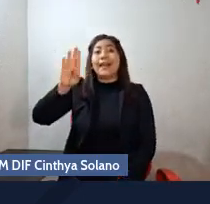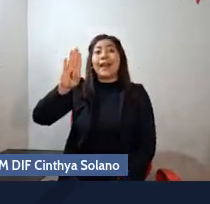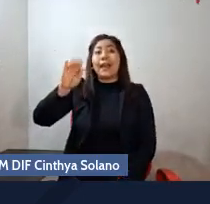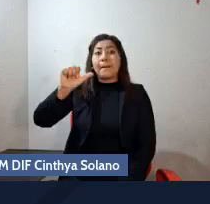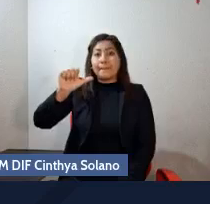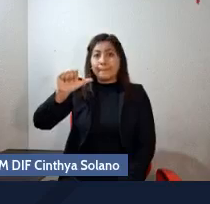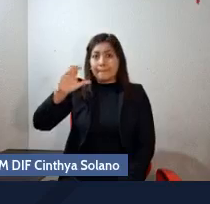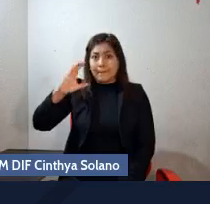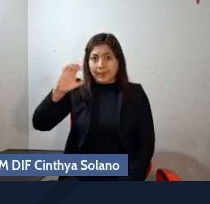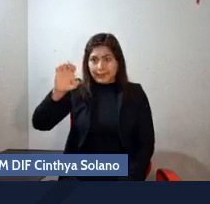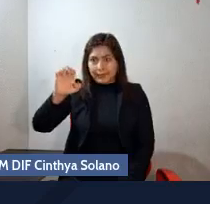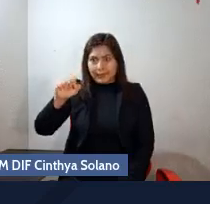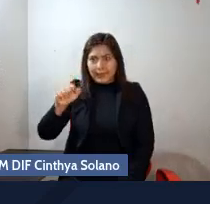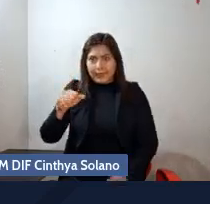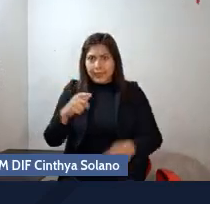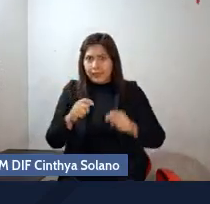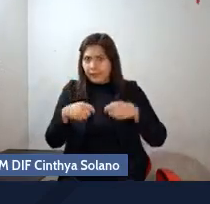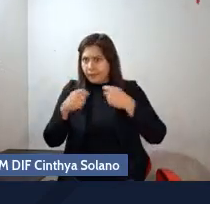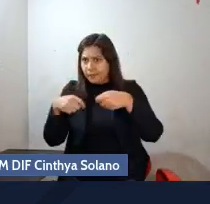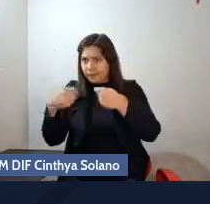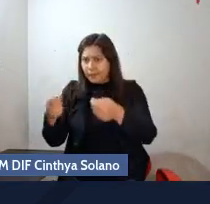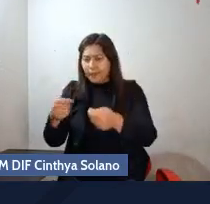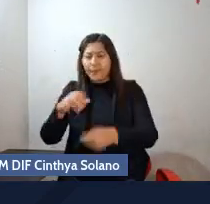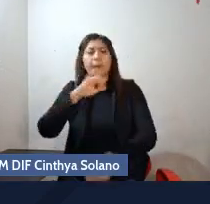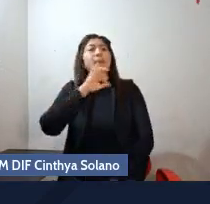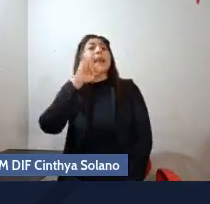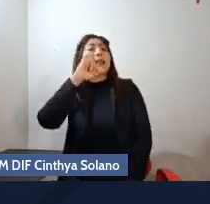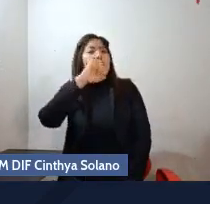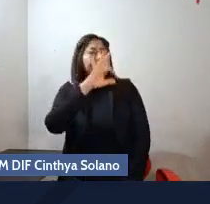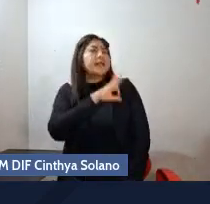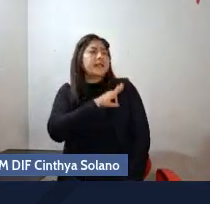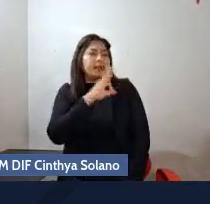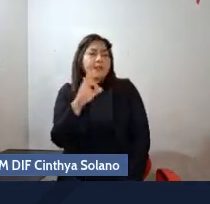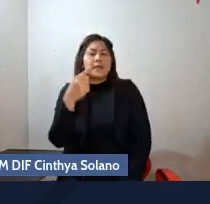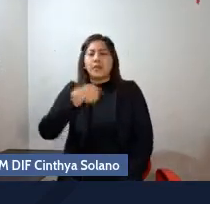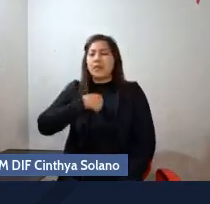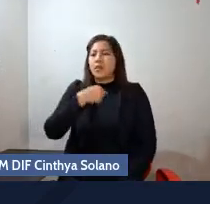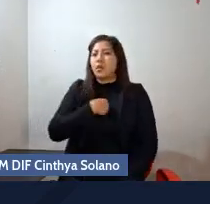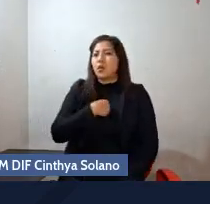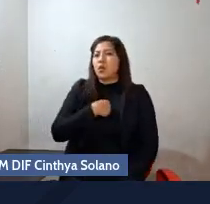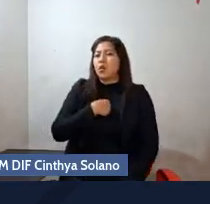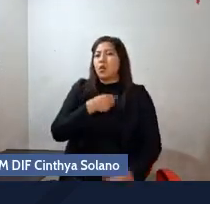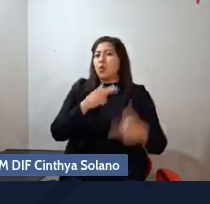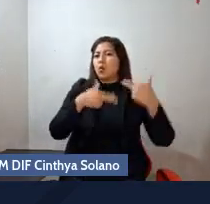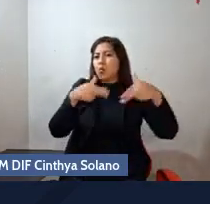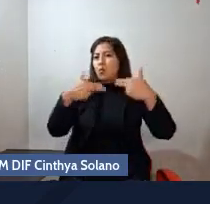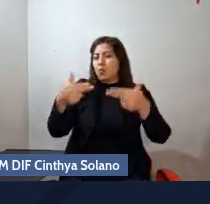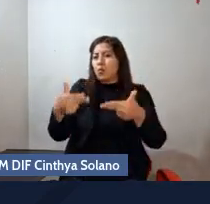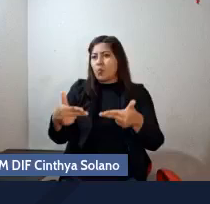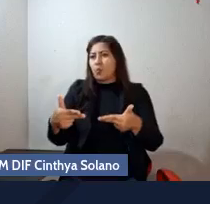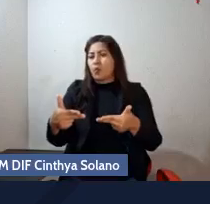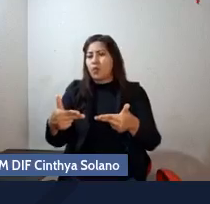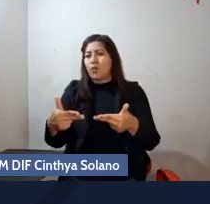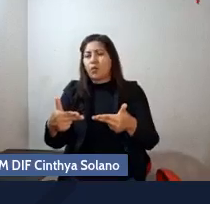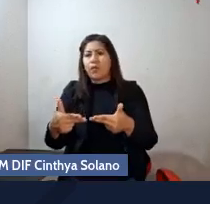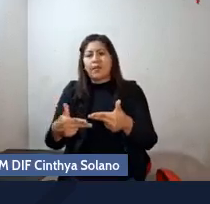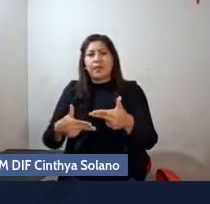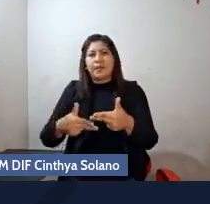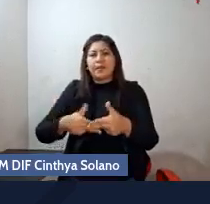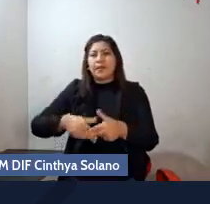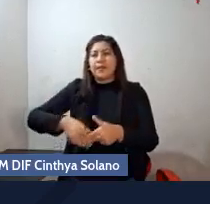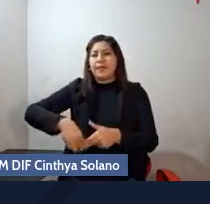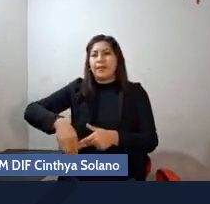Sí, efectivamente yo puedo nombrar a herederos menores de edad. Y aquí la